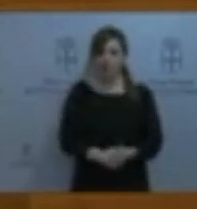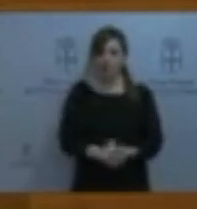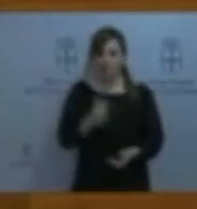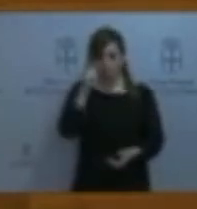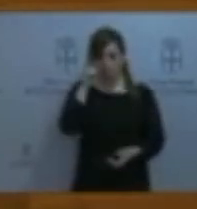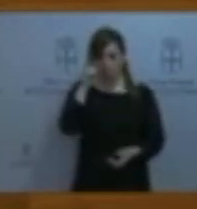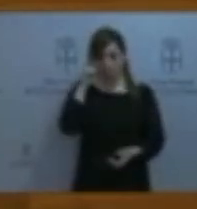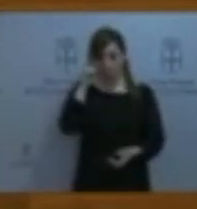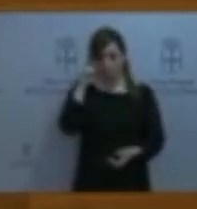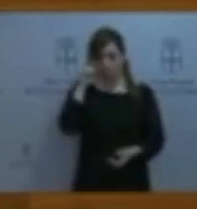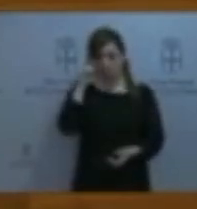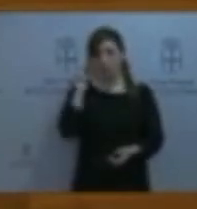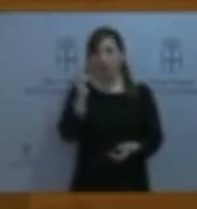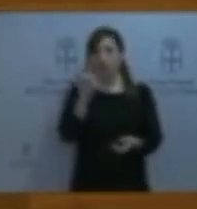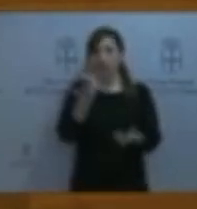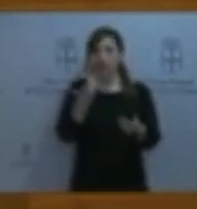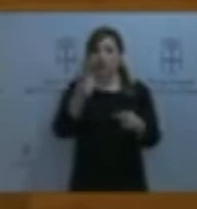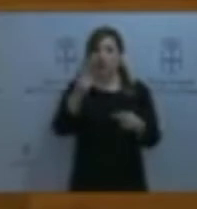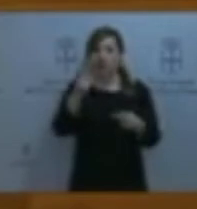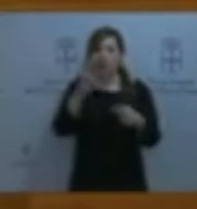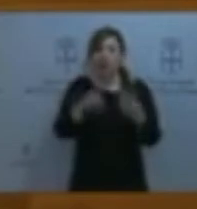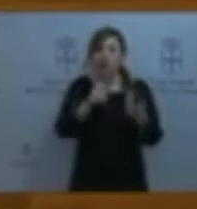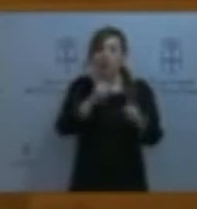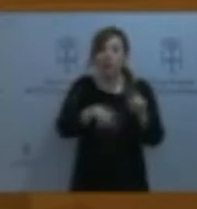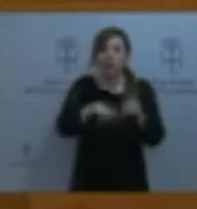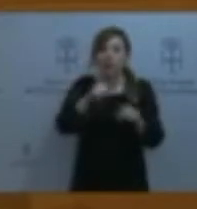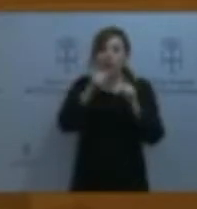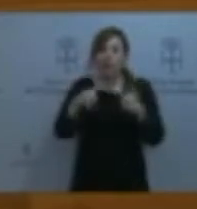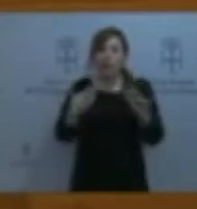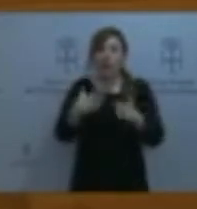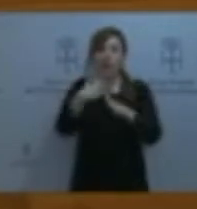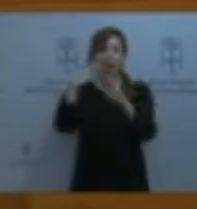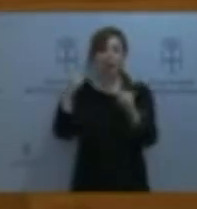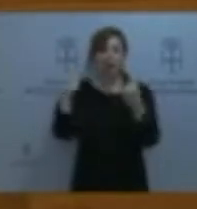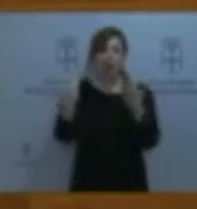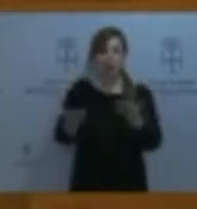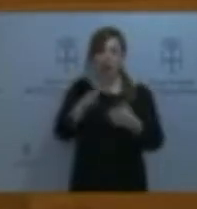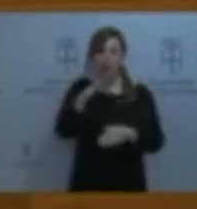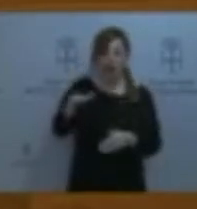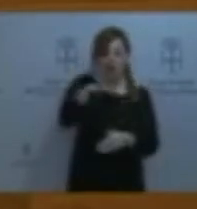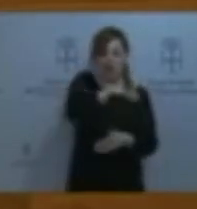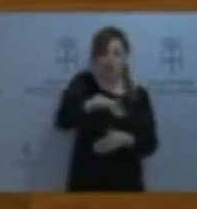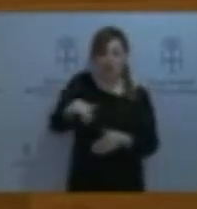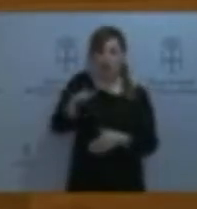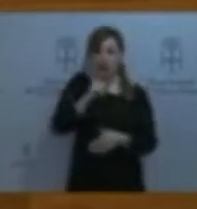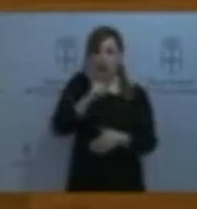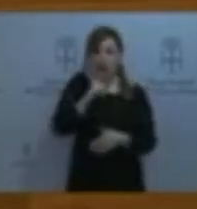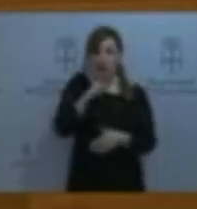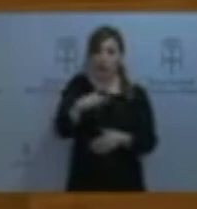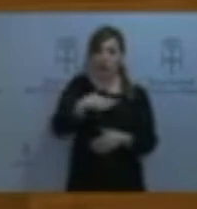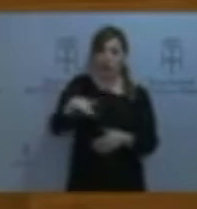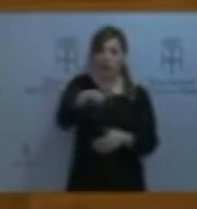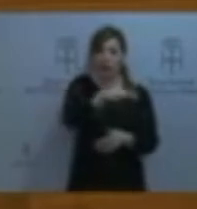el hecho de cómo se coloca y de qué manera, qué protocolos para la decisión del espacio, porque puede ser un espacio adecuado para